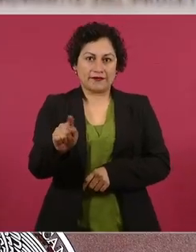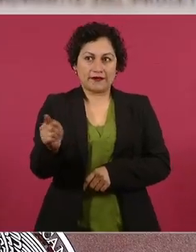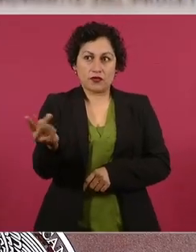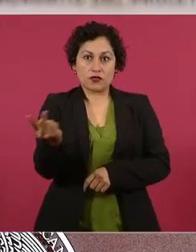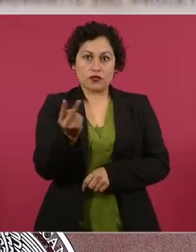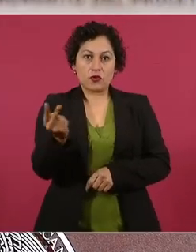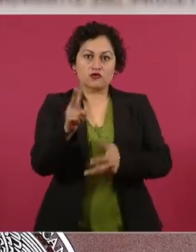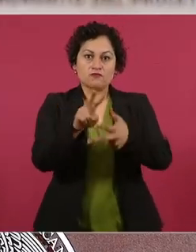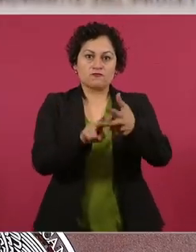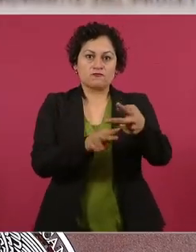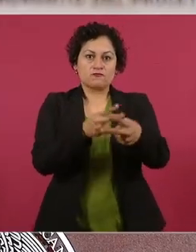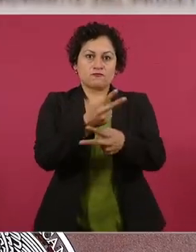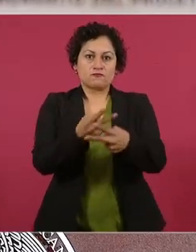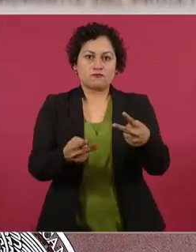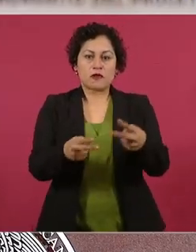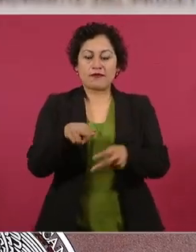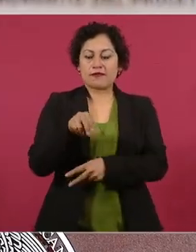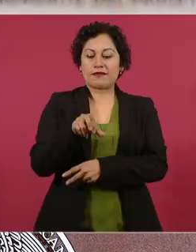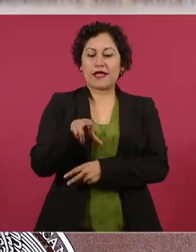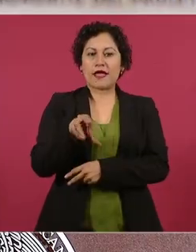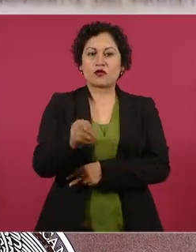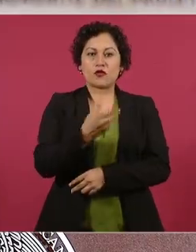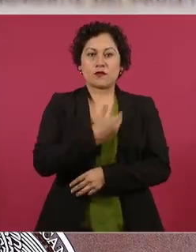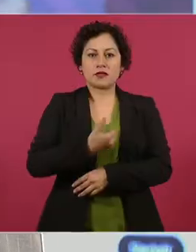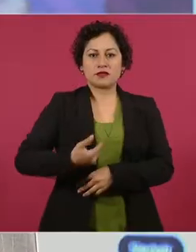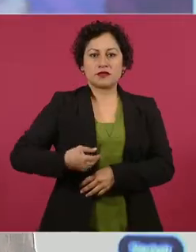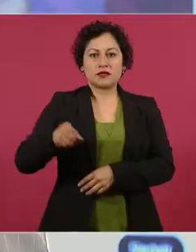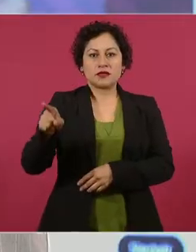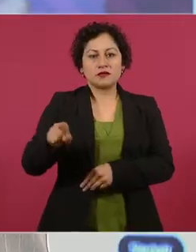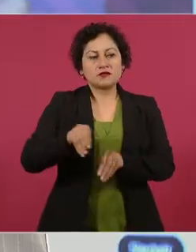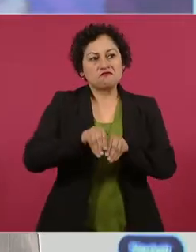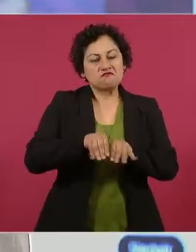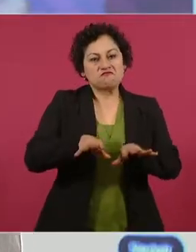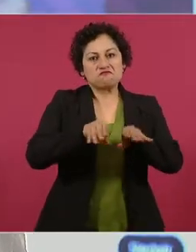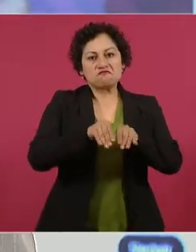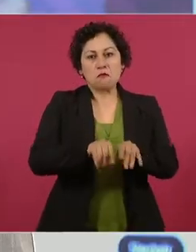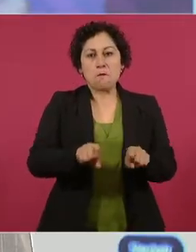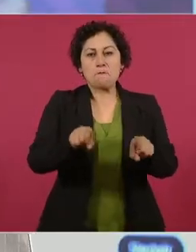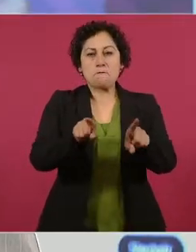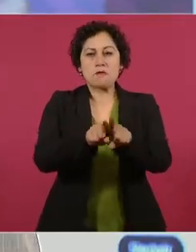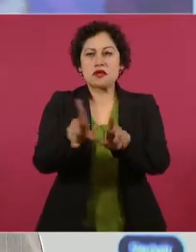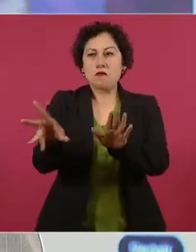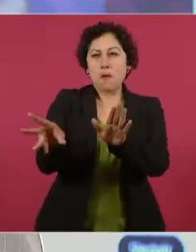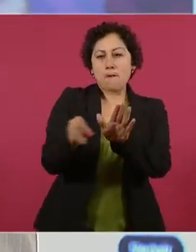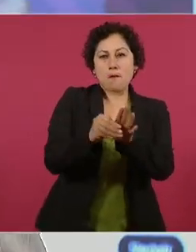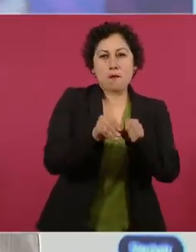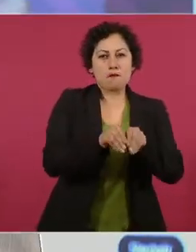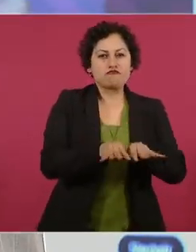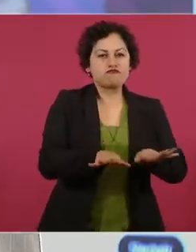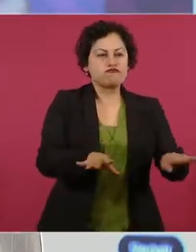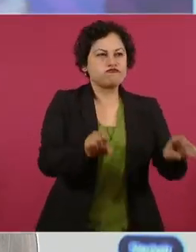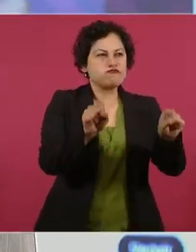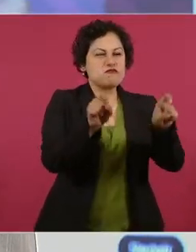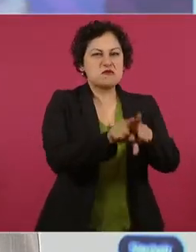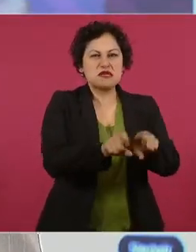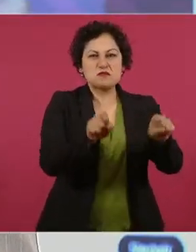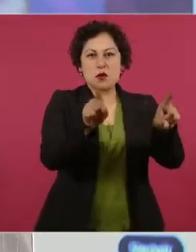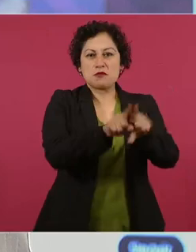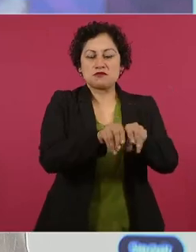hashtag narcopresidente, el cual repetía las mismas frases encargadas a destajo. Es decir,